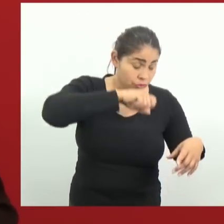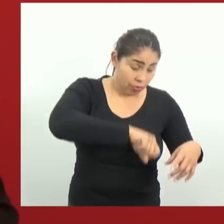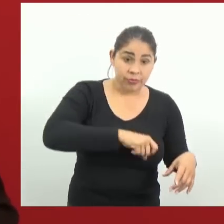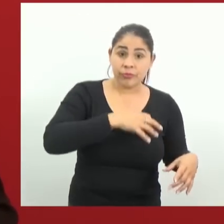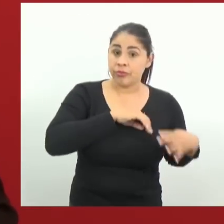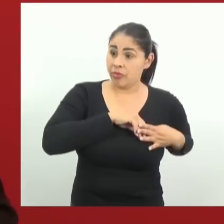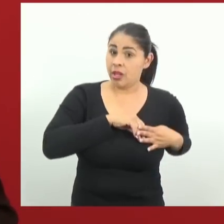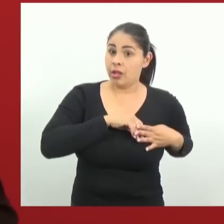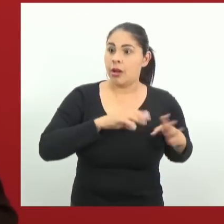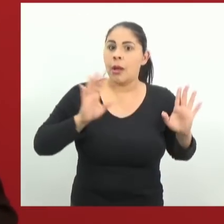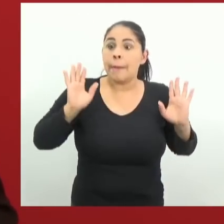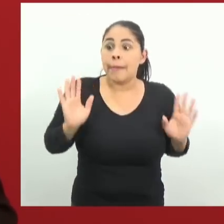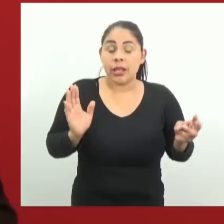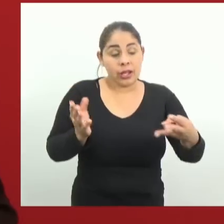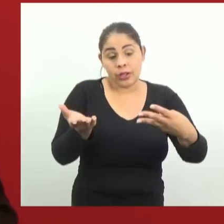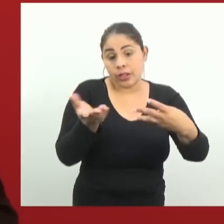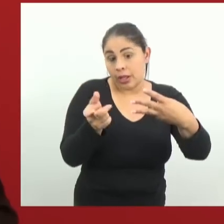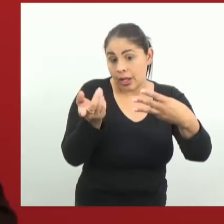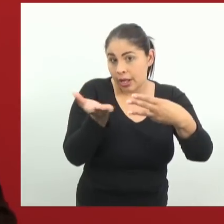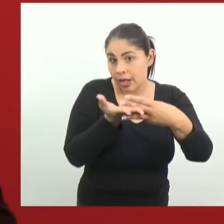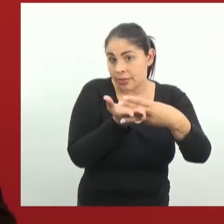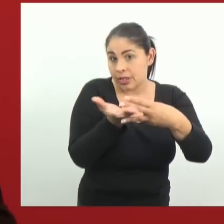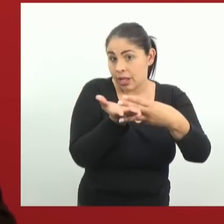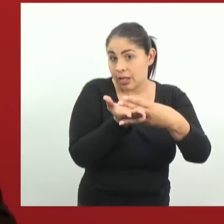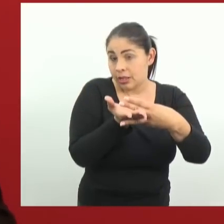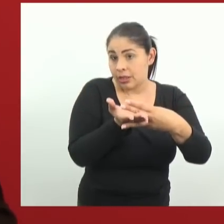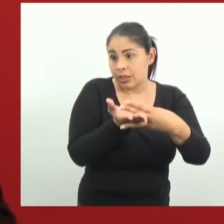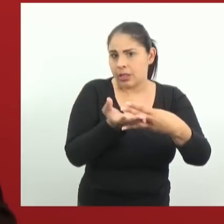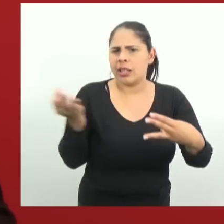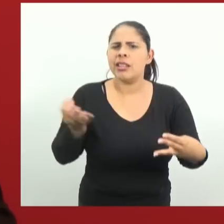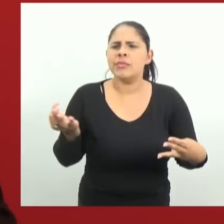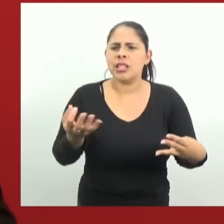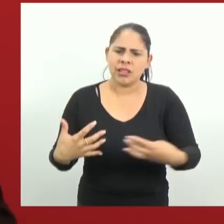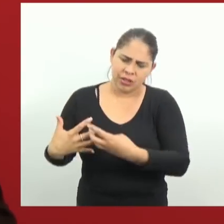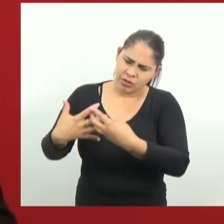hay una lucha por esa palabra. ¿Por qué hay una lucha por esa palabra? ¿Por qué?